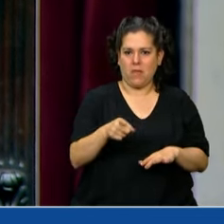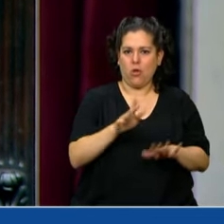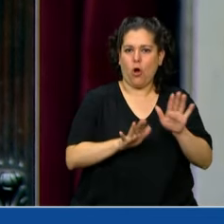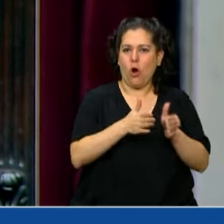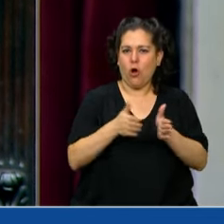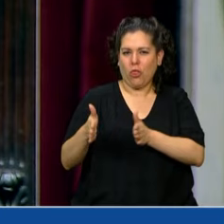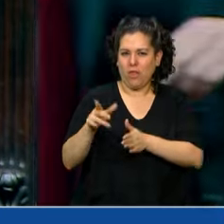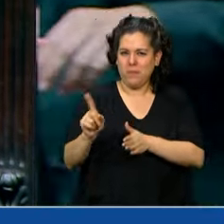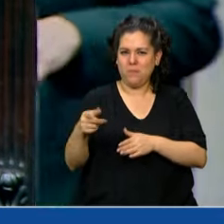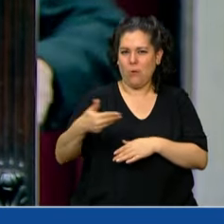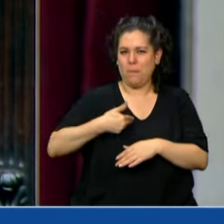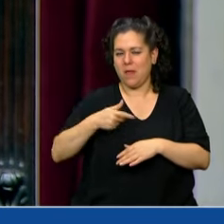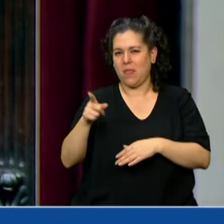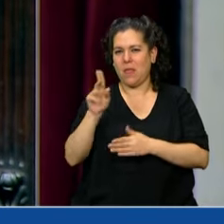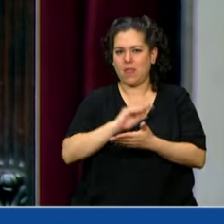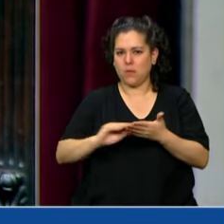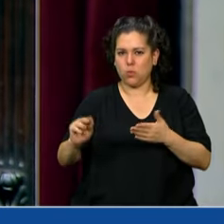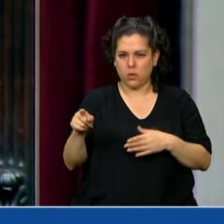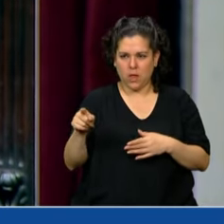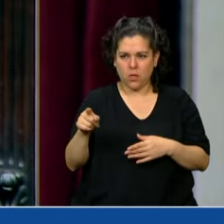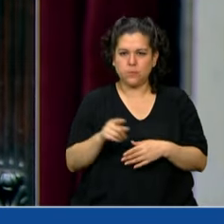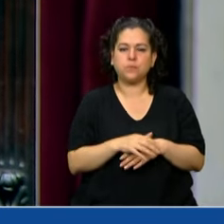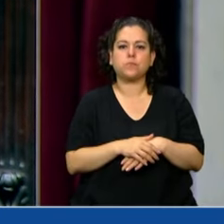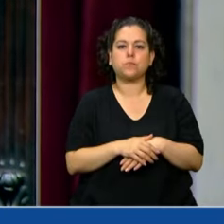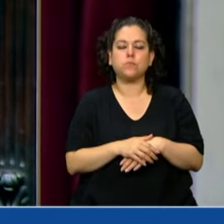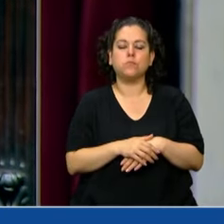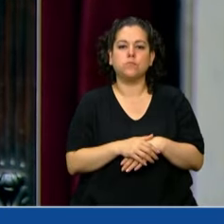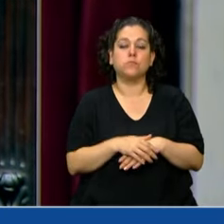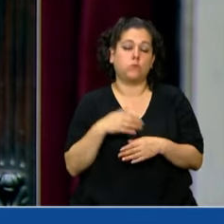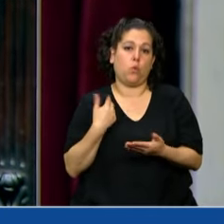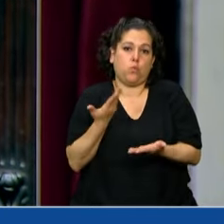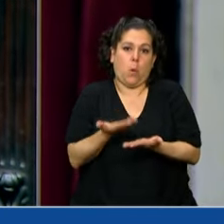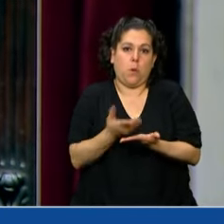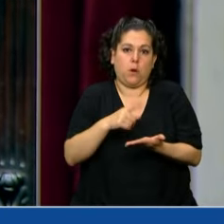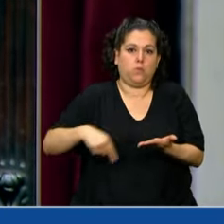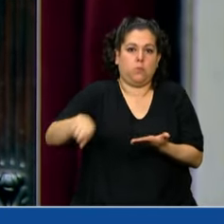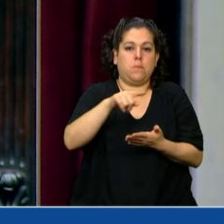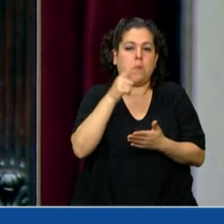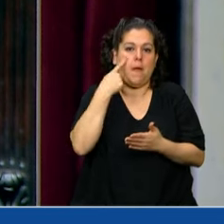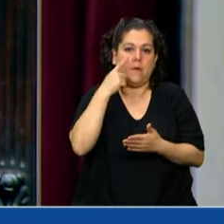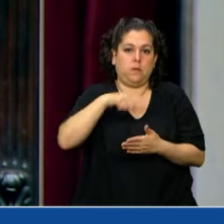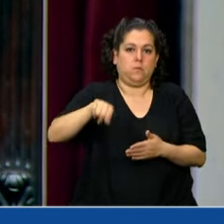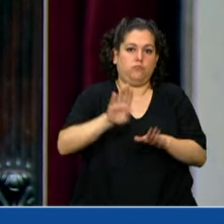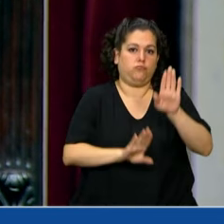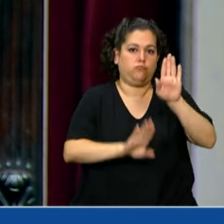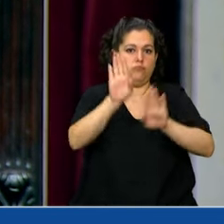solicitada por el diputado voy a poner a consideración a mano